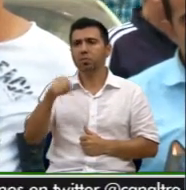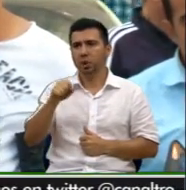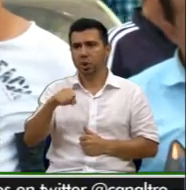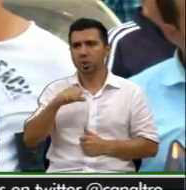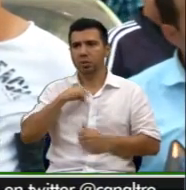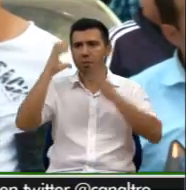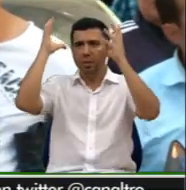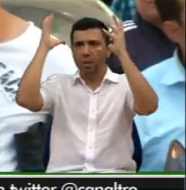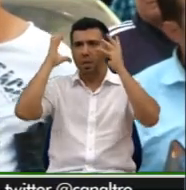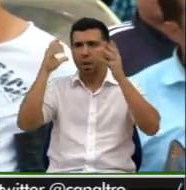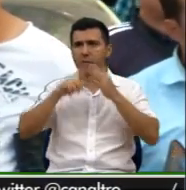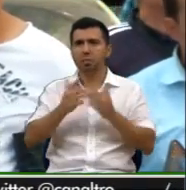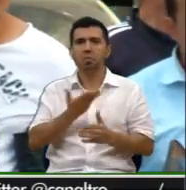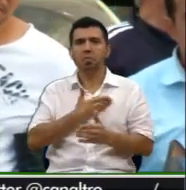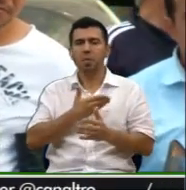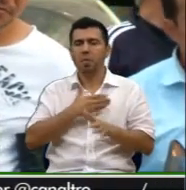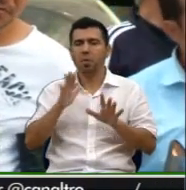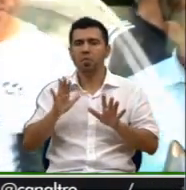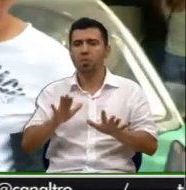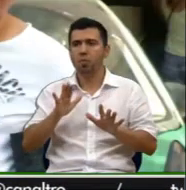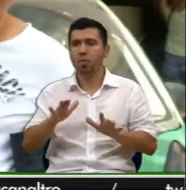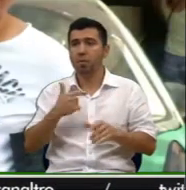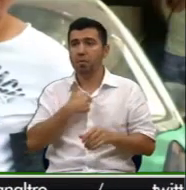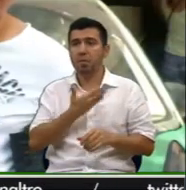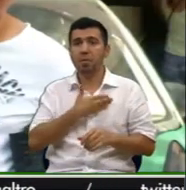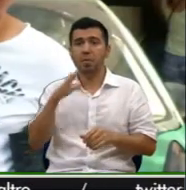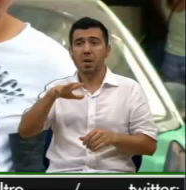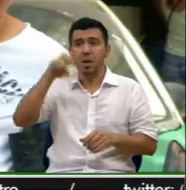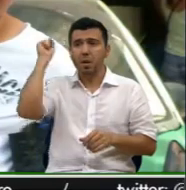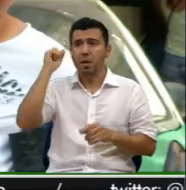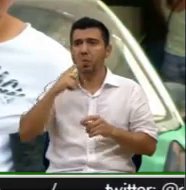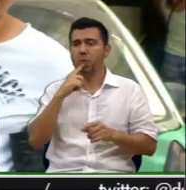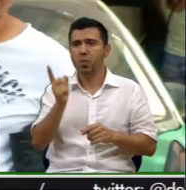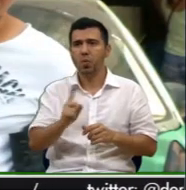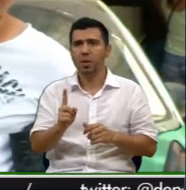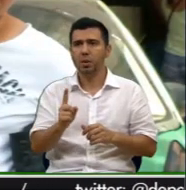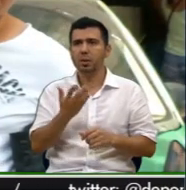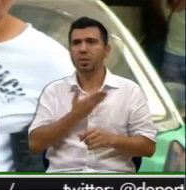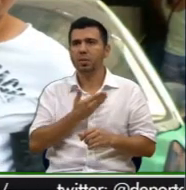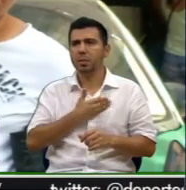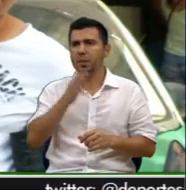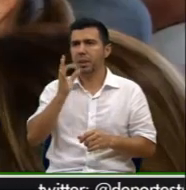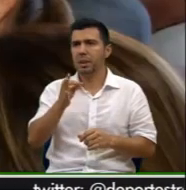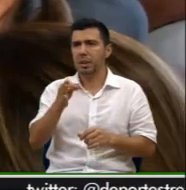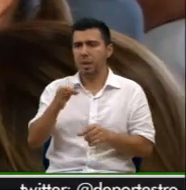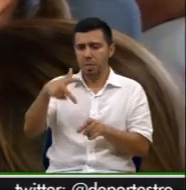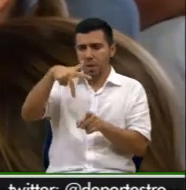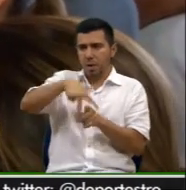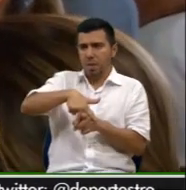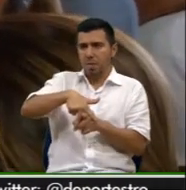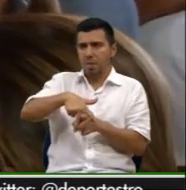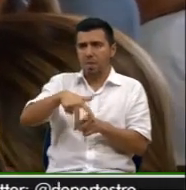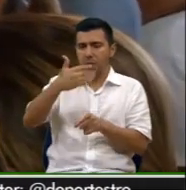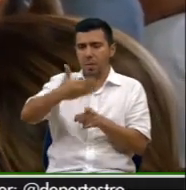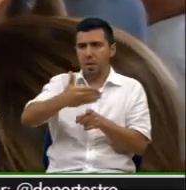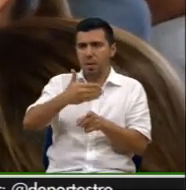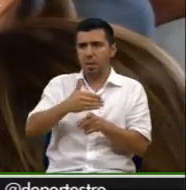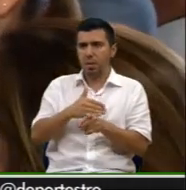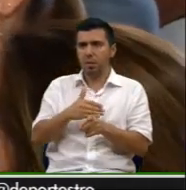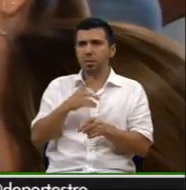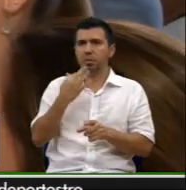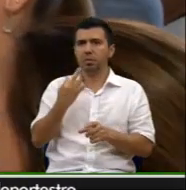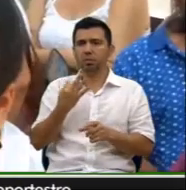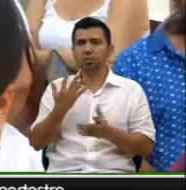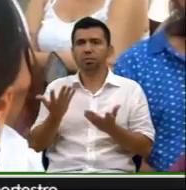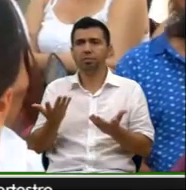velocidad porque mi mamá no permite mi hermana tampoco corre mi mamá siempre llevaba el niño en la mitad Leonardo Andrés segura